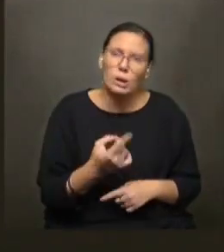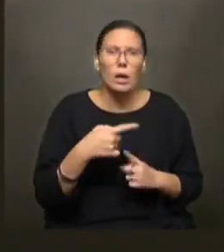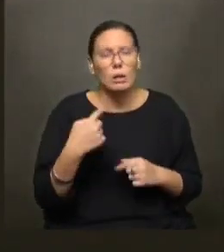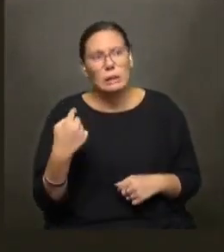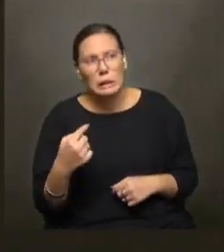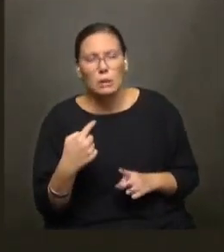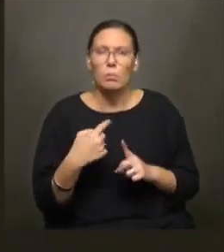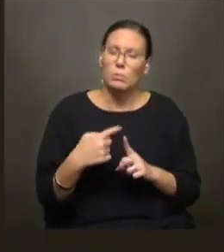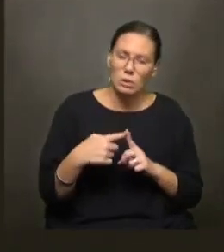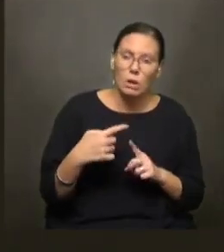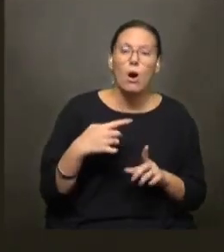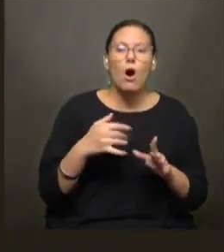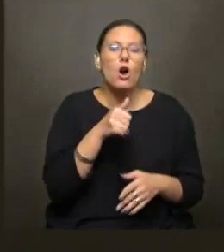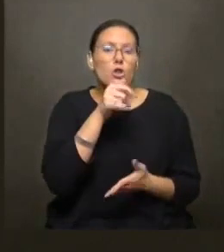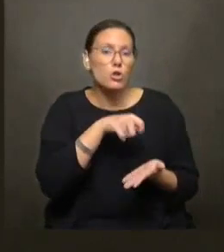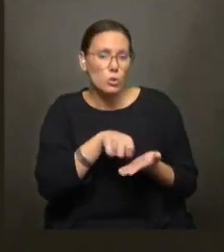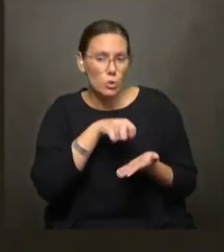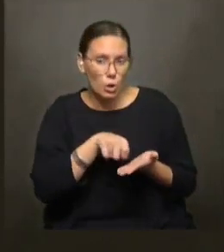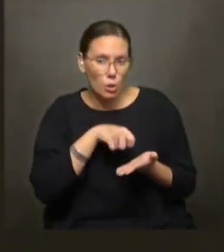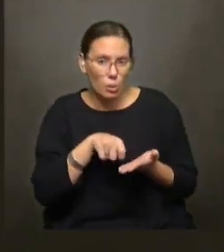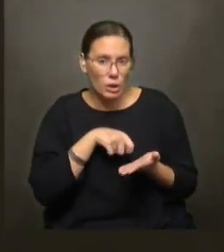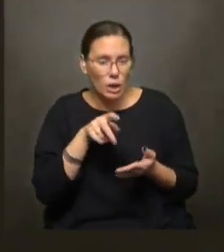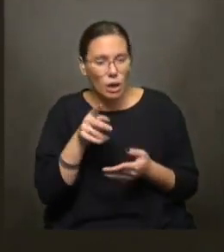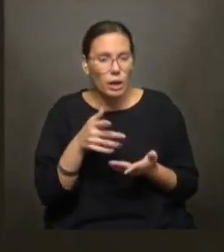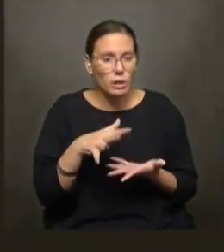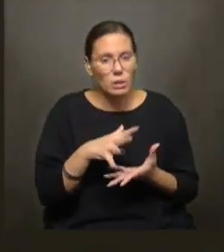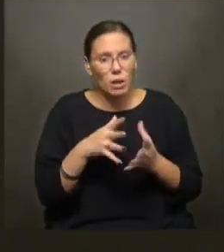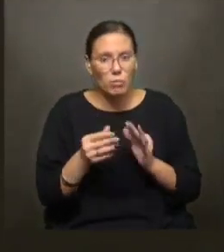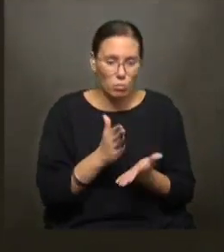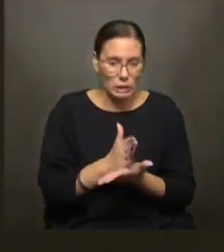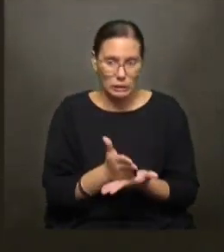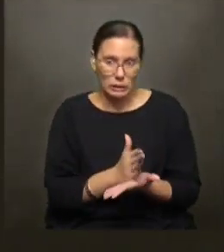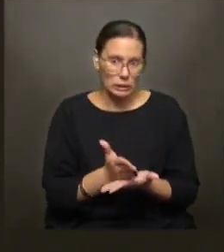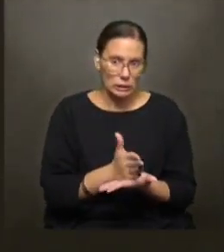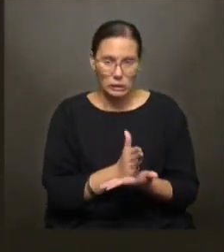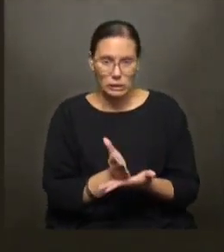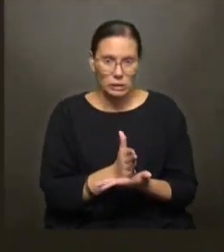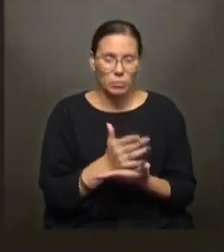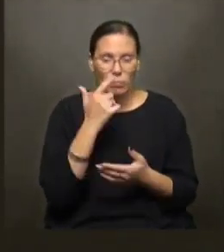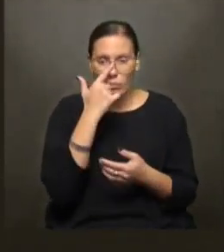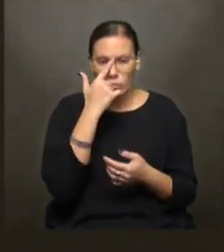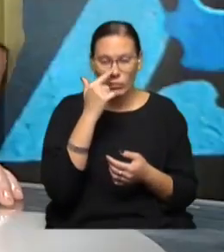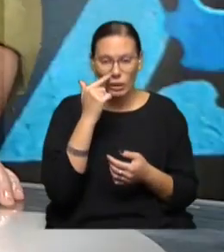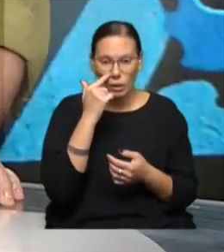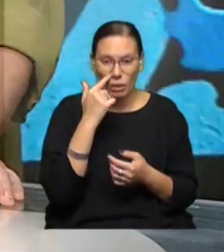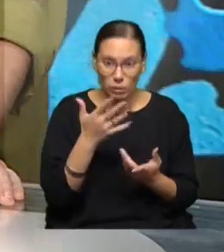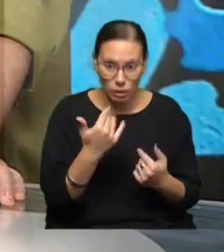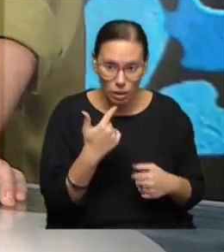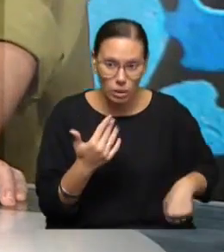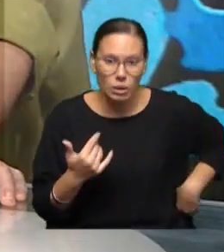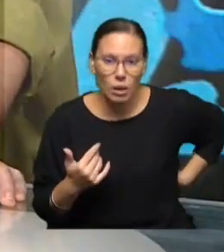y Bueno un poco la novela se juega juega en esa en esa bisagra como tú bien decís por eso